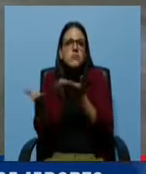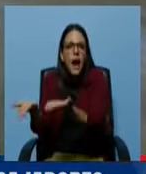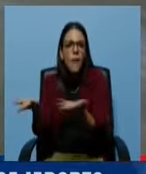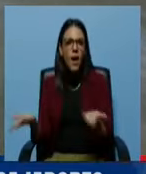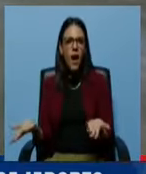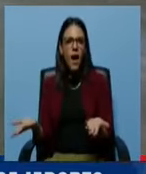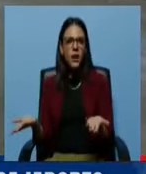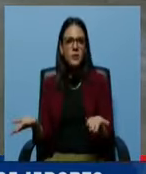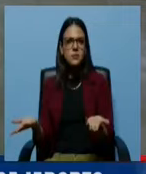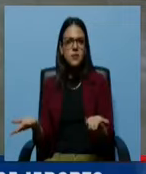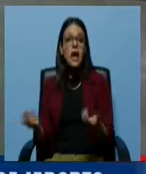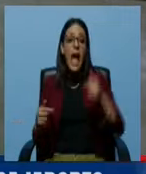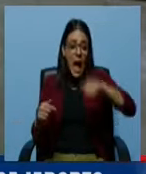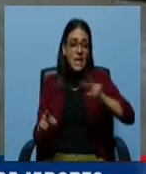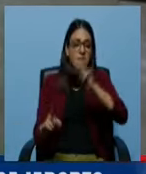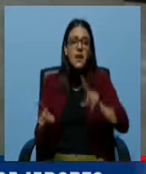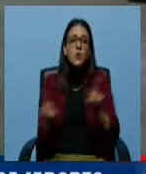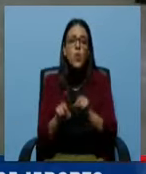Venezuela ha logrado un milagro.